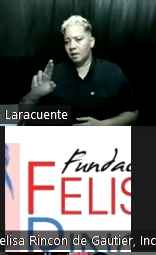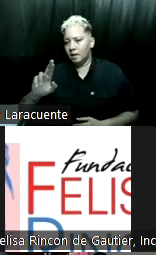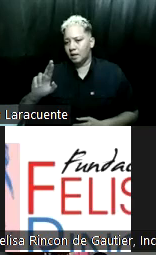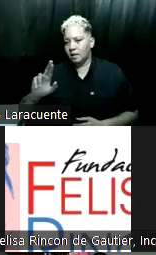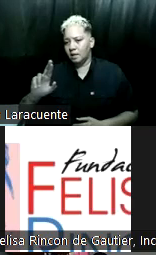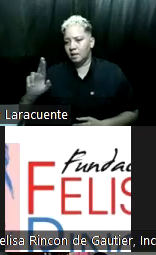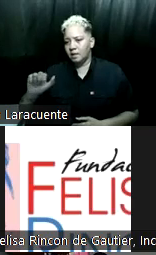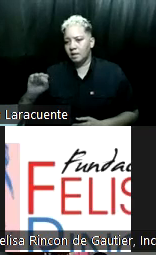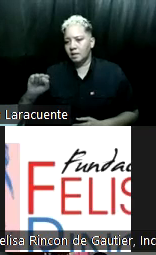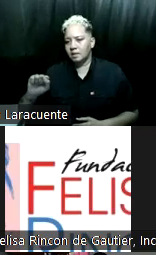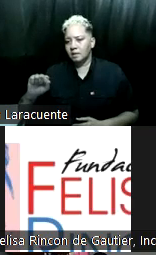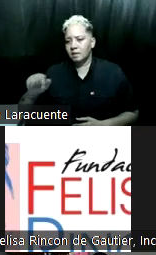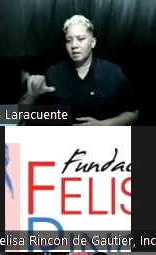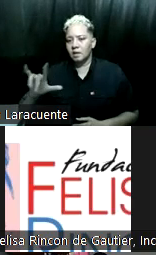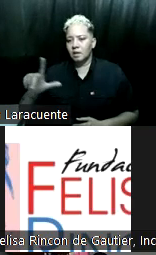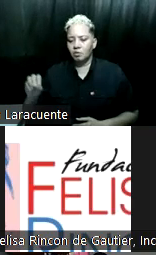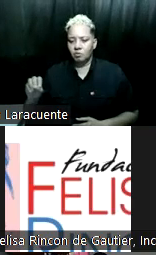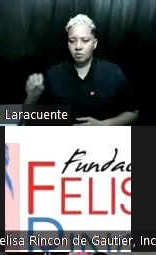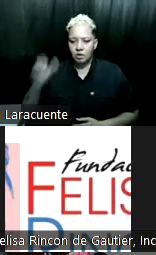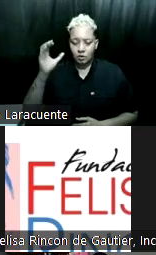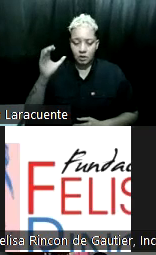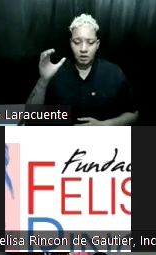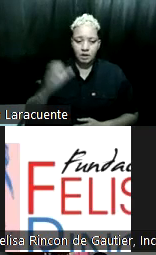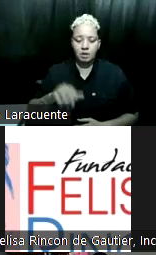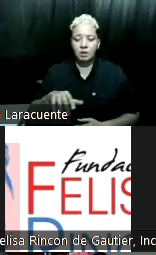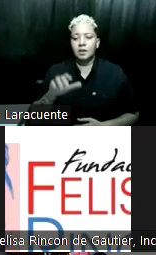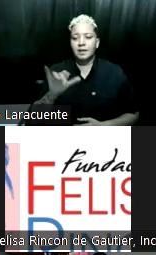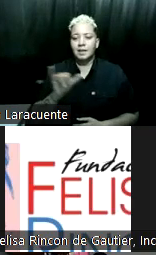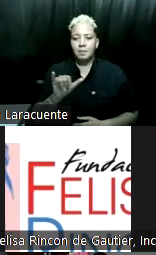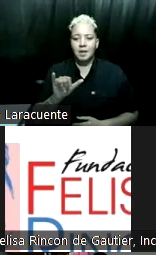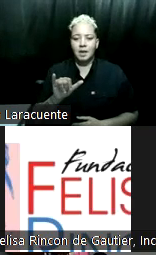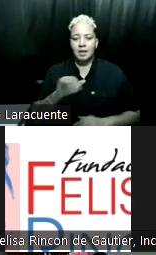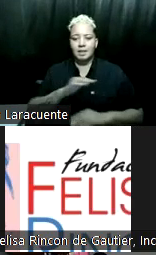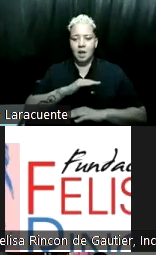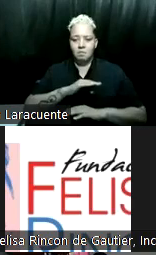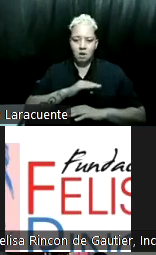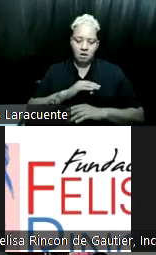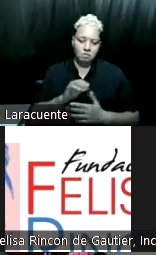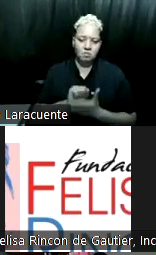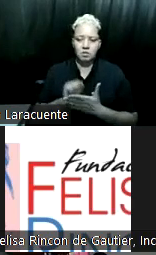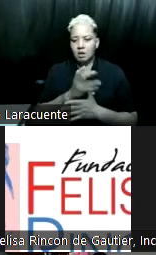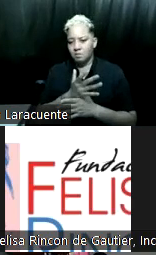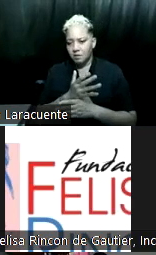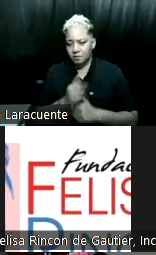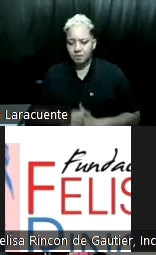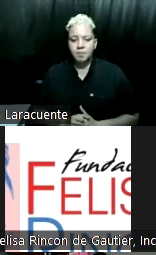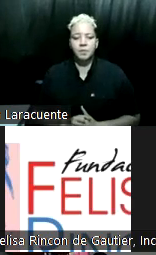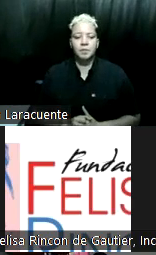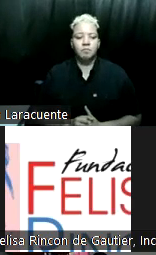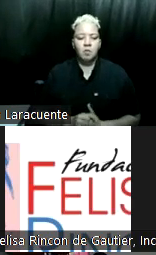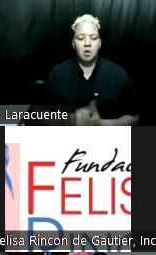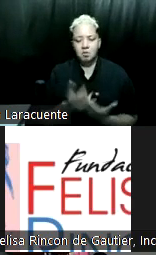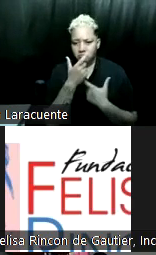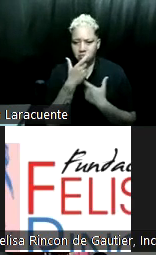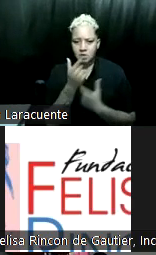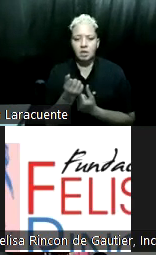y la Arquelio Torres de San Germán. Este factor sin duda es uno interesante, ya que el